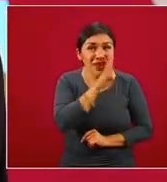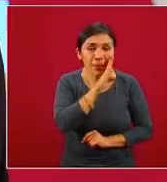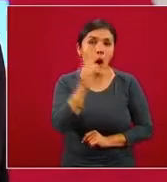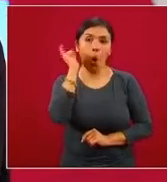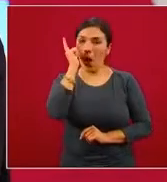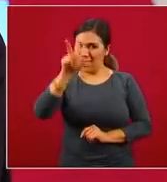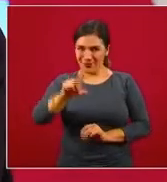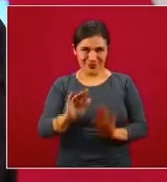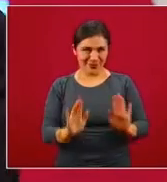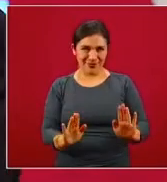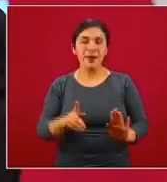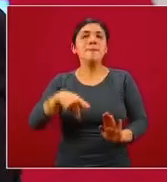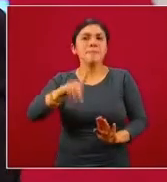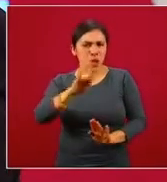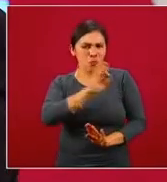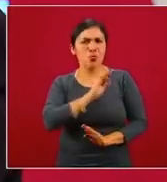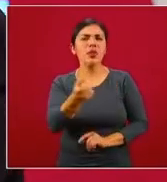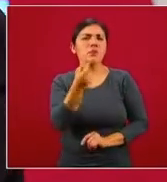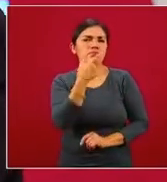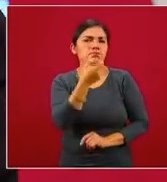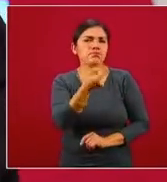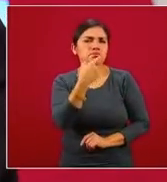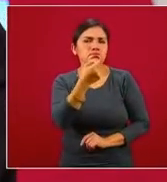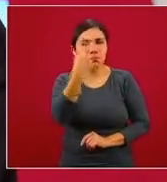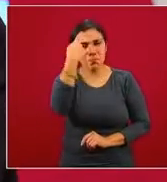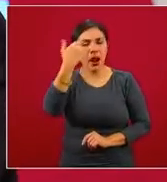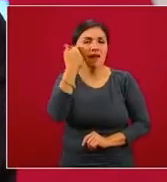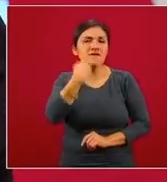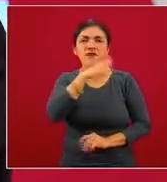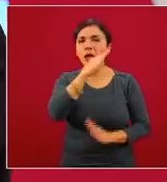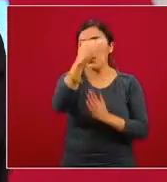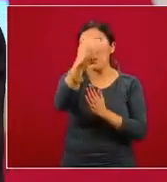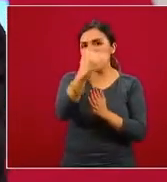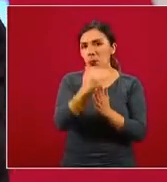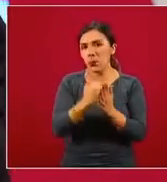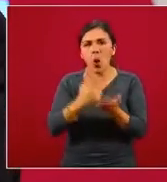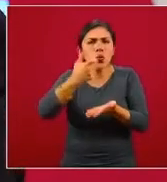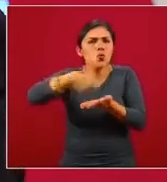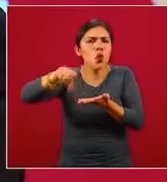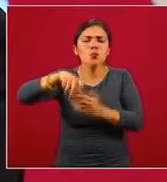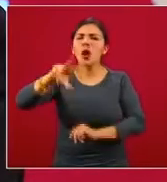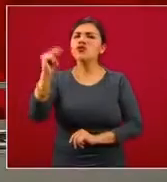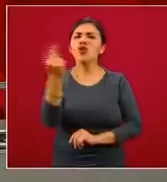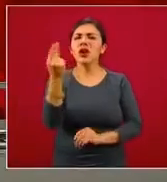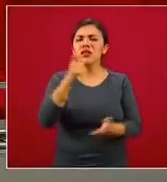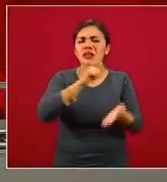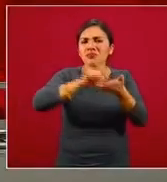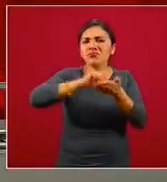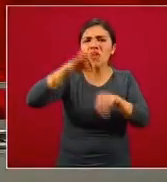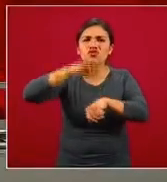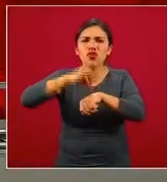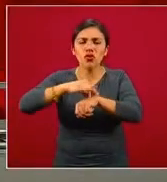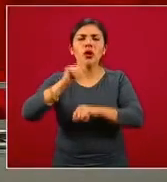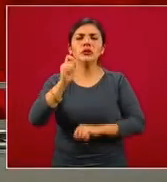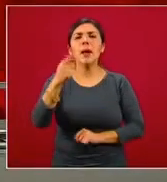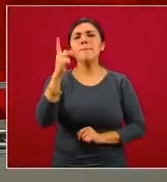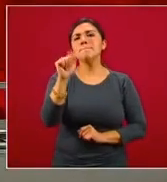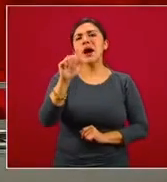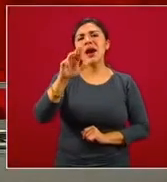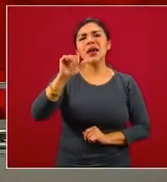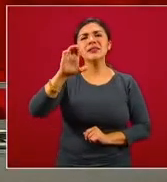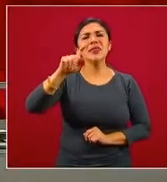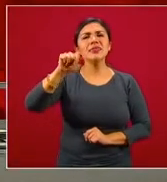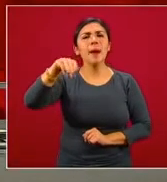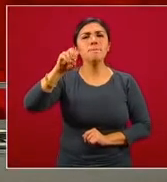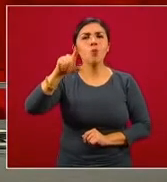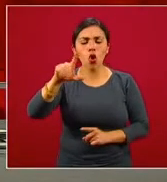fiebre. on Puede average usar medicamentos during a para period la of fiebre no more than que se 14 compran sin days. receta. El paracetamol, también But conocido como